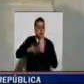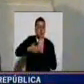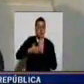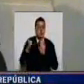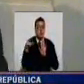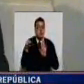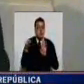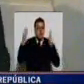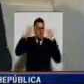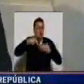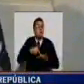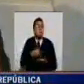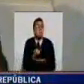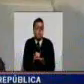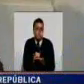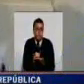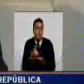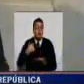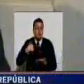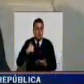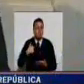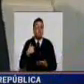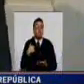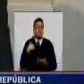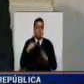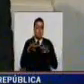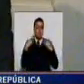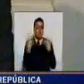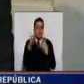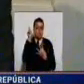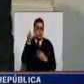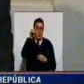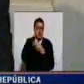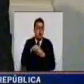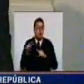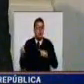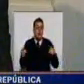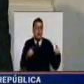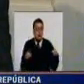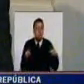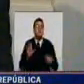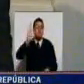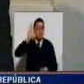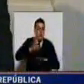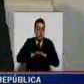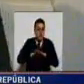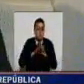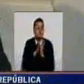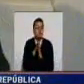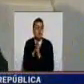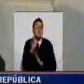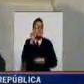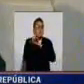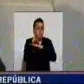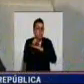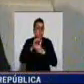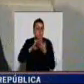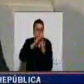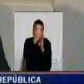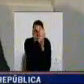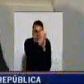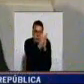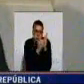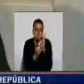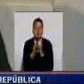sé. Yo cumplo con mi deber de senador de la República de hacer un debate de control político en el que de manera